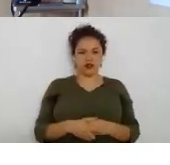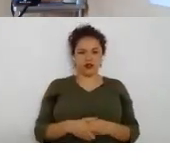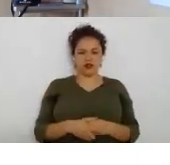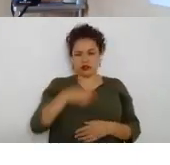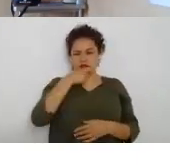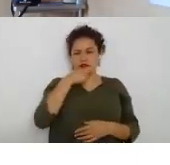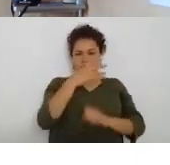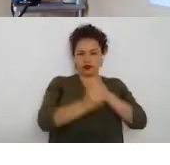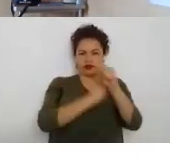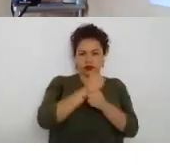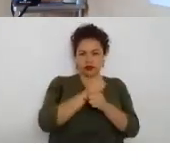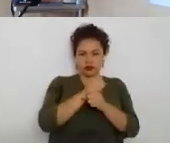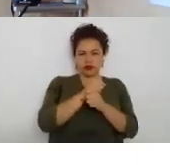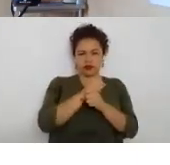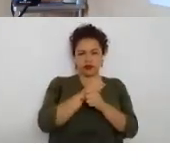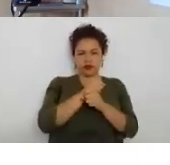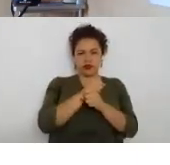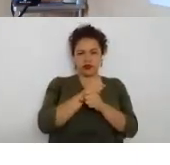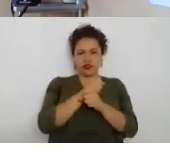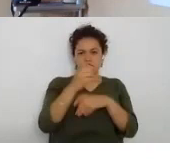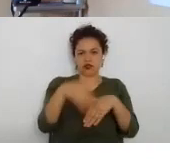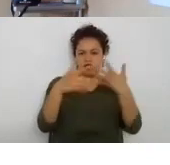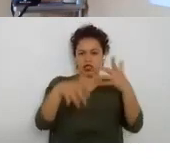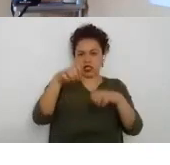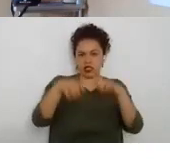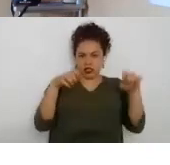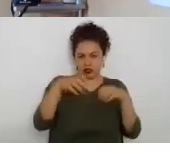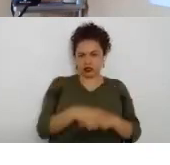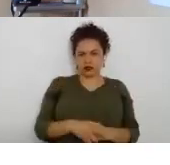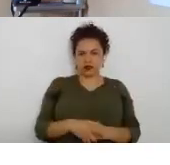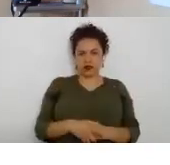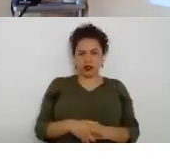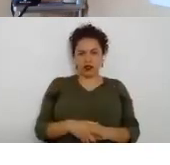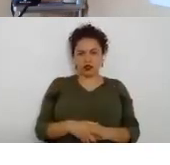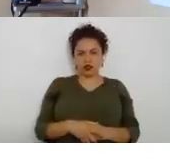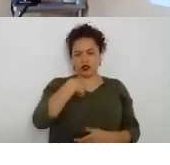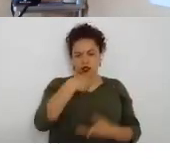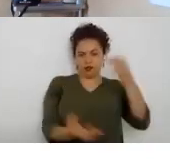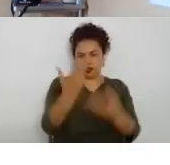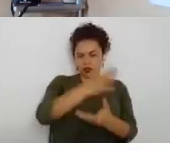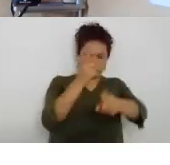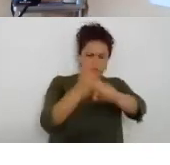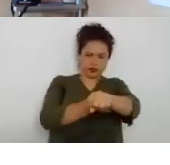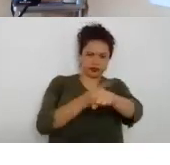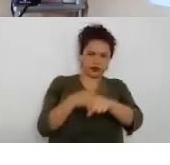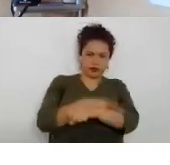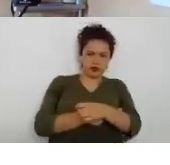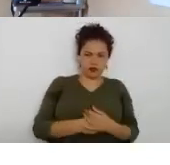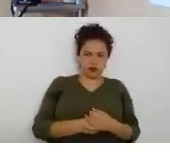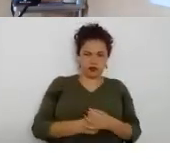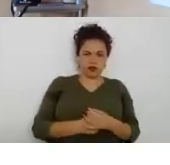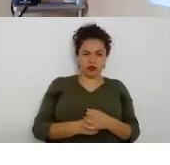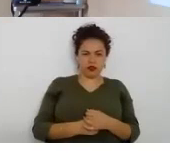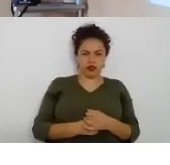5 años, procedemos a buscar la edad y presenta una quemadura en lo que es la